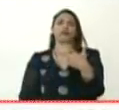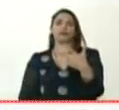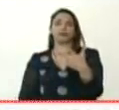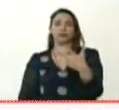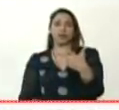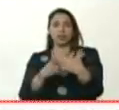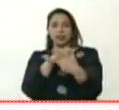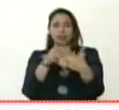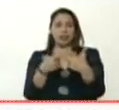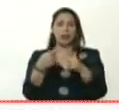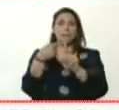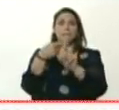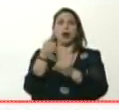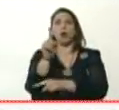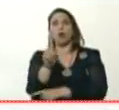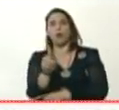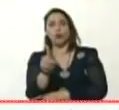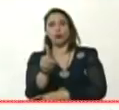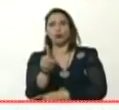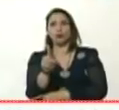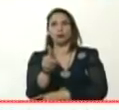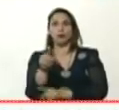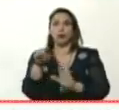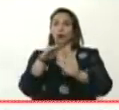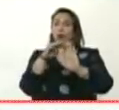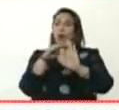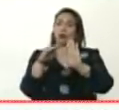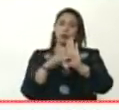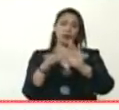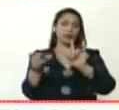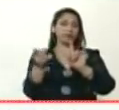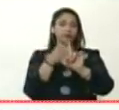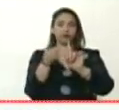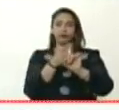Tres más una. Condiciones. Primera,